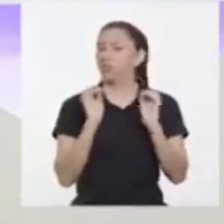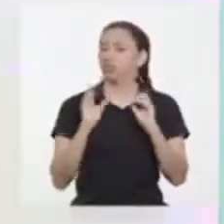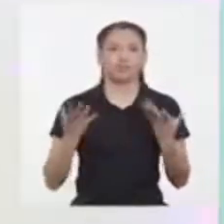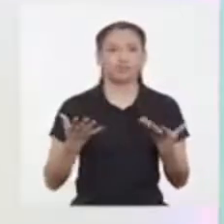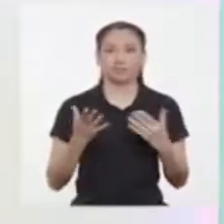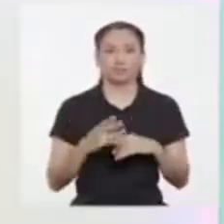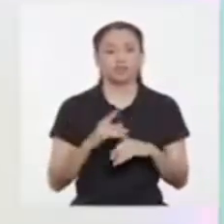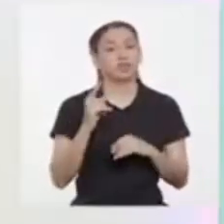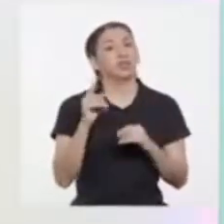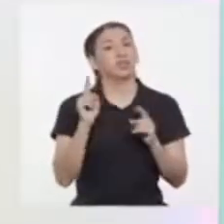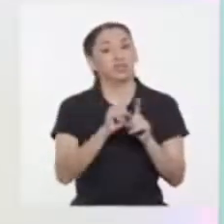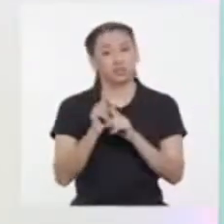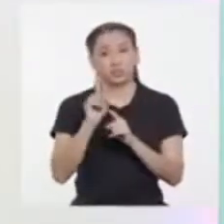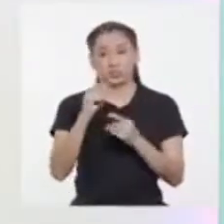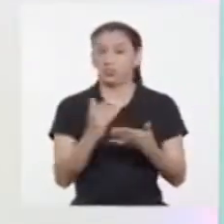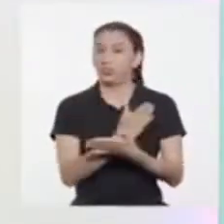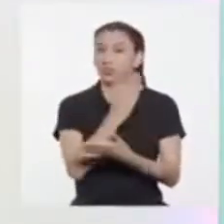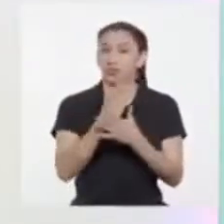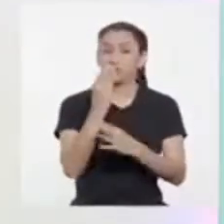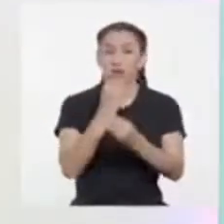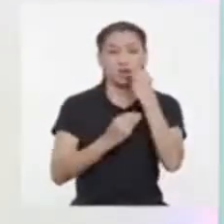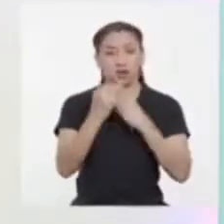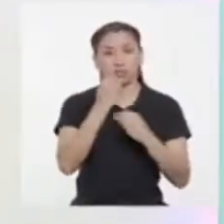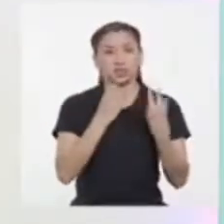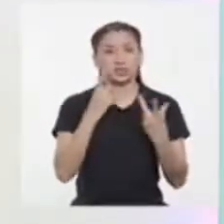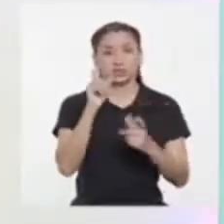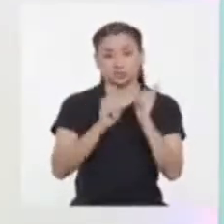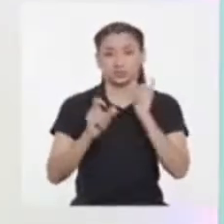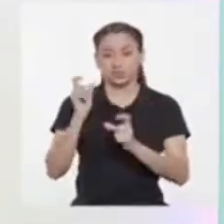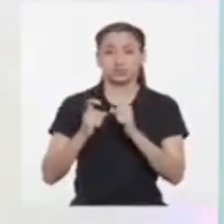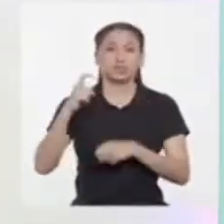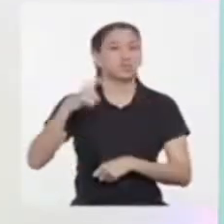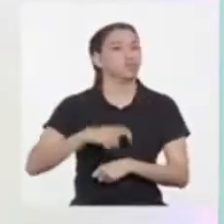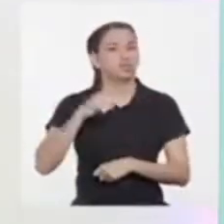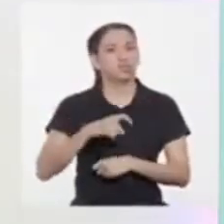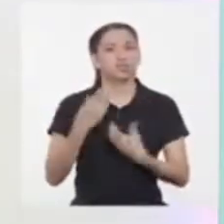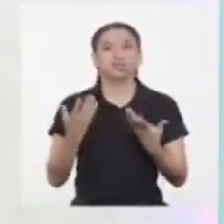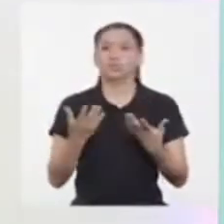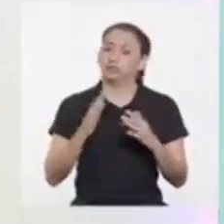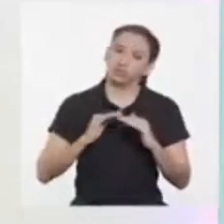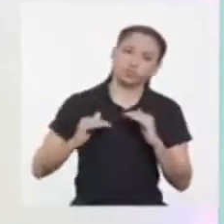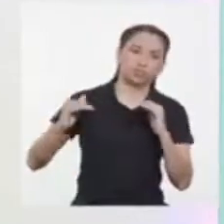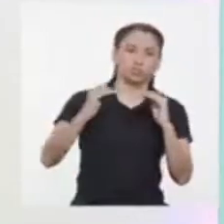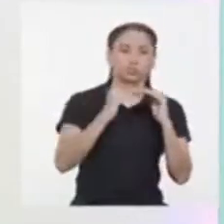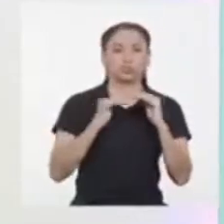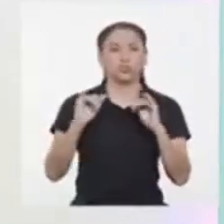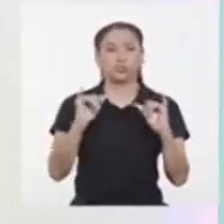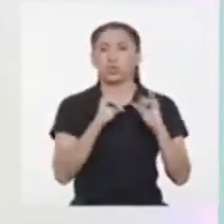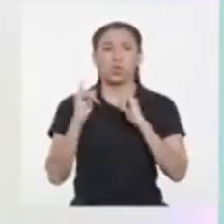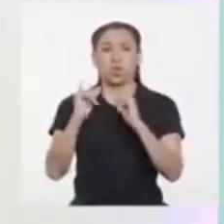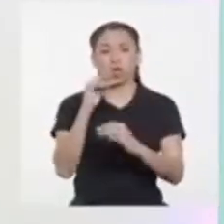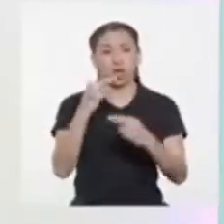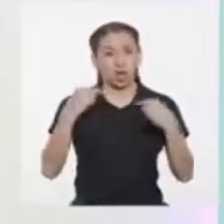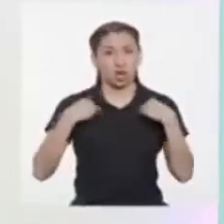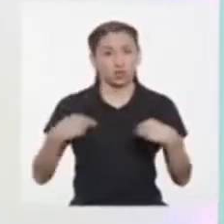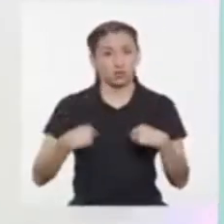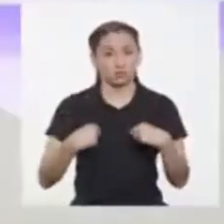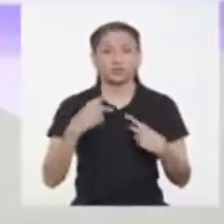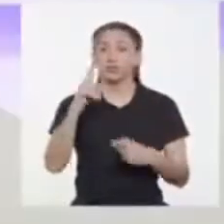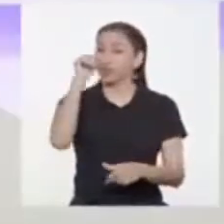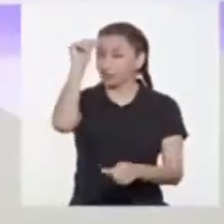hortalizas. Lo que además causa problemas en la alimentación de la población, que necesita, como todos, estar nutrida